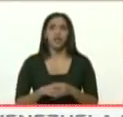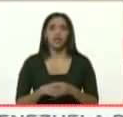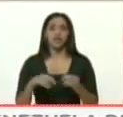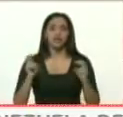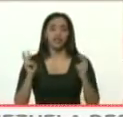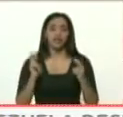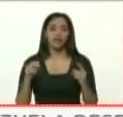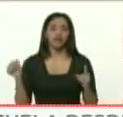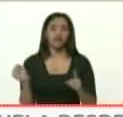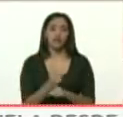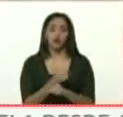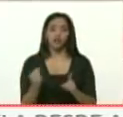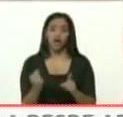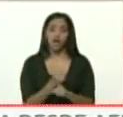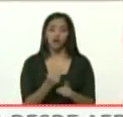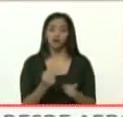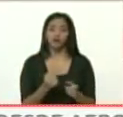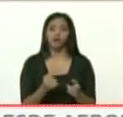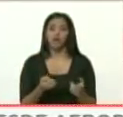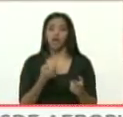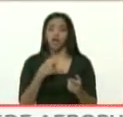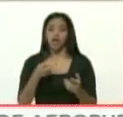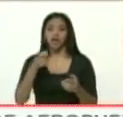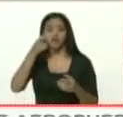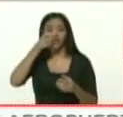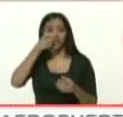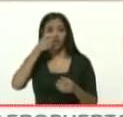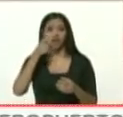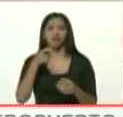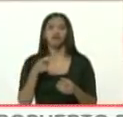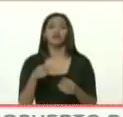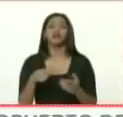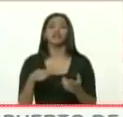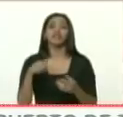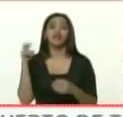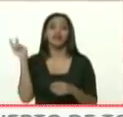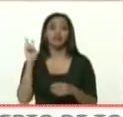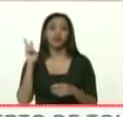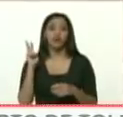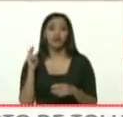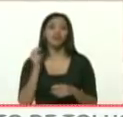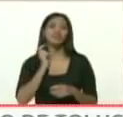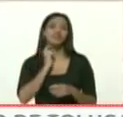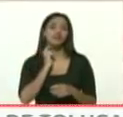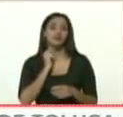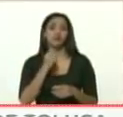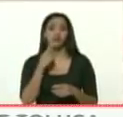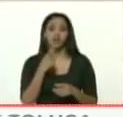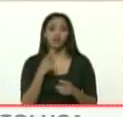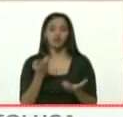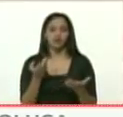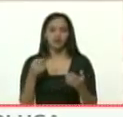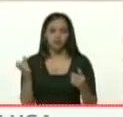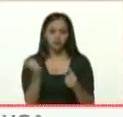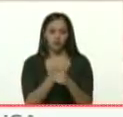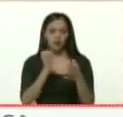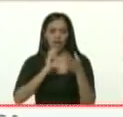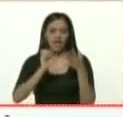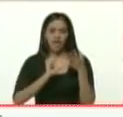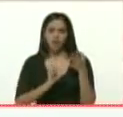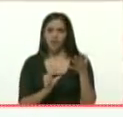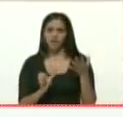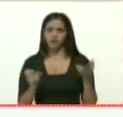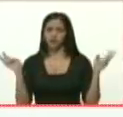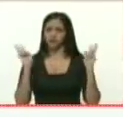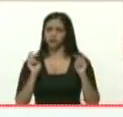hoy el fiscal general de la República, Tarek William Saab, al tema de la sustracción de material estratégico que evidentemente